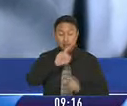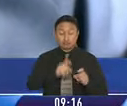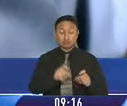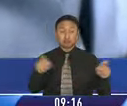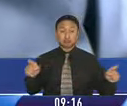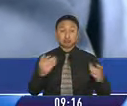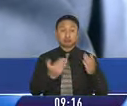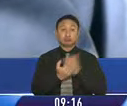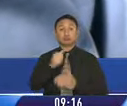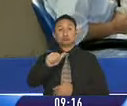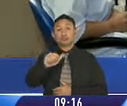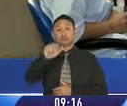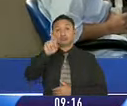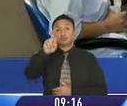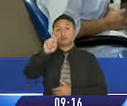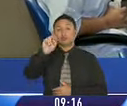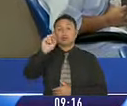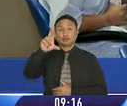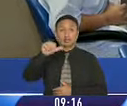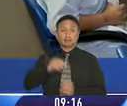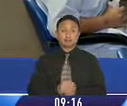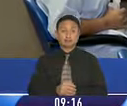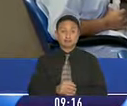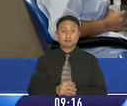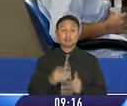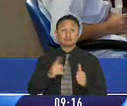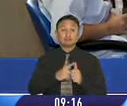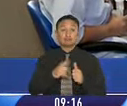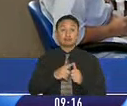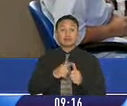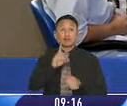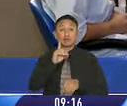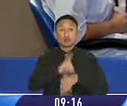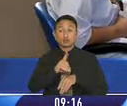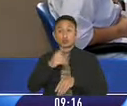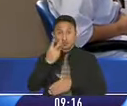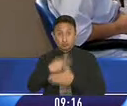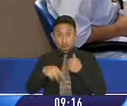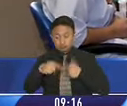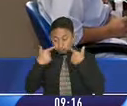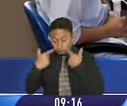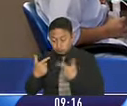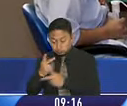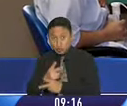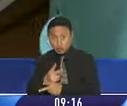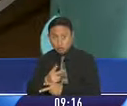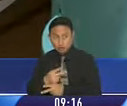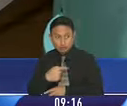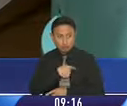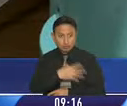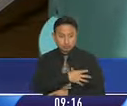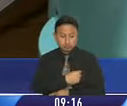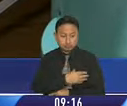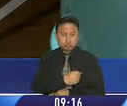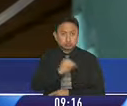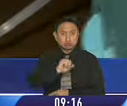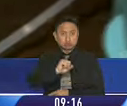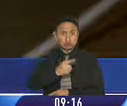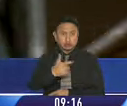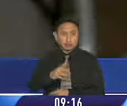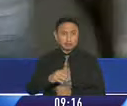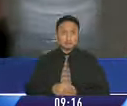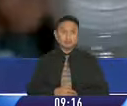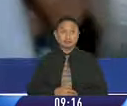Gineco-Obstétrico Nueva Aurora de Quito y comenta que además de los cuidados que los doctores le dan a su niña, ha logrado amamantarla desde sus primeras horas de